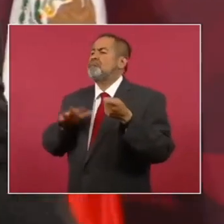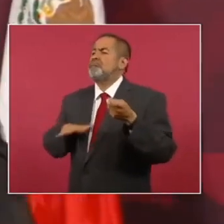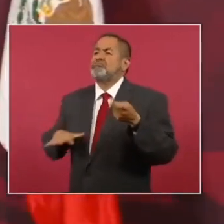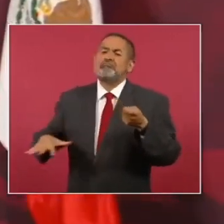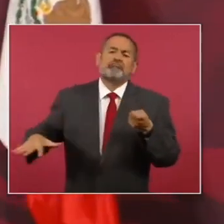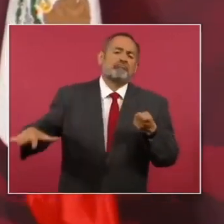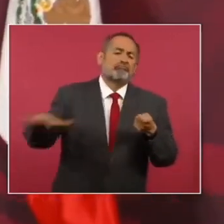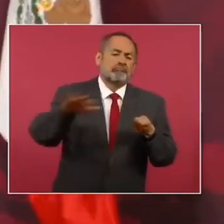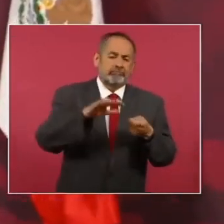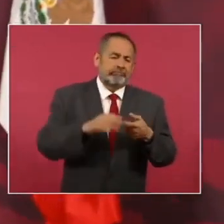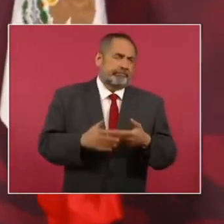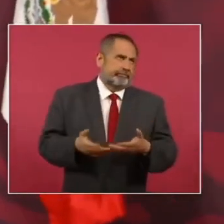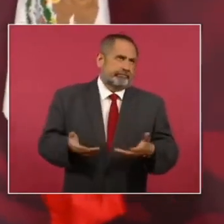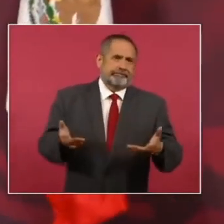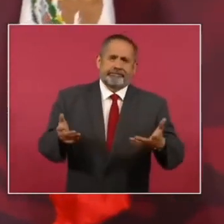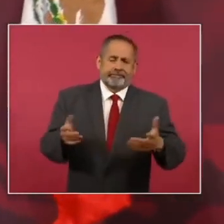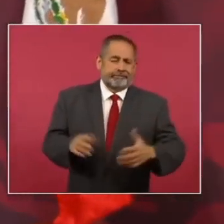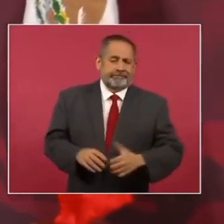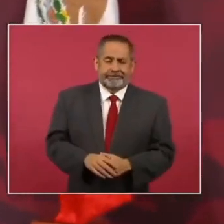a